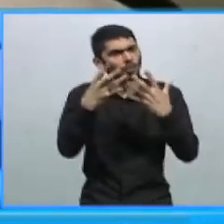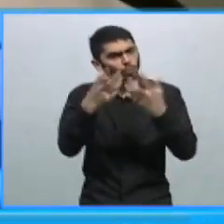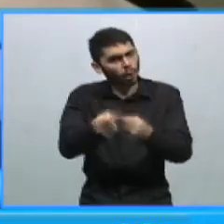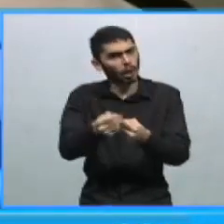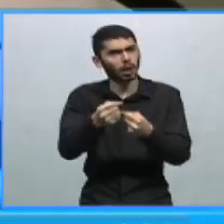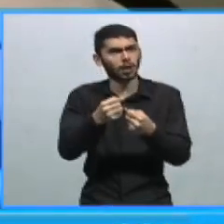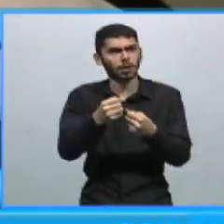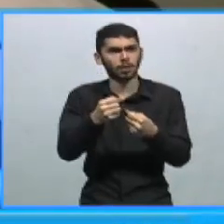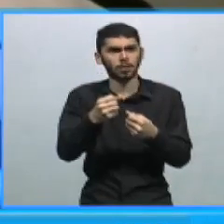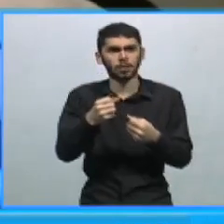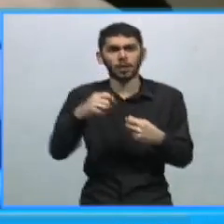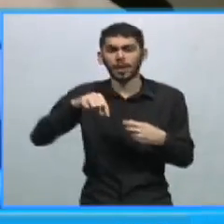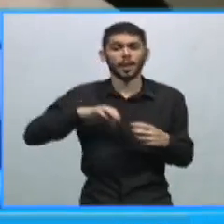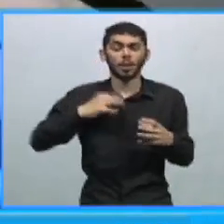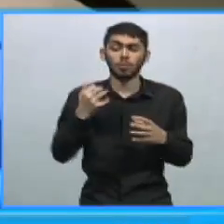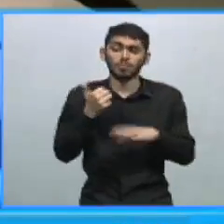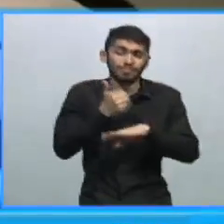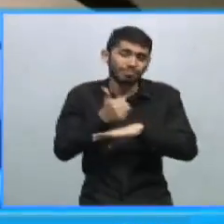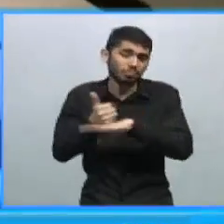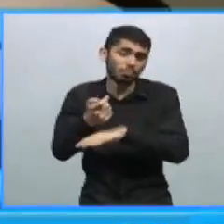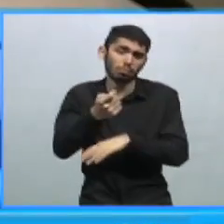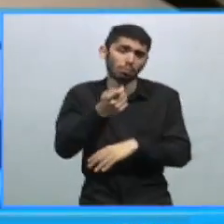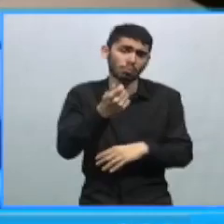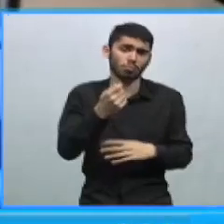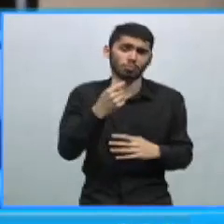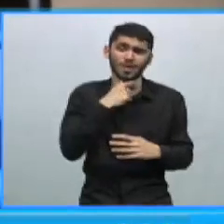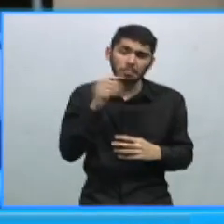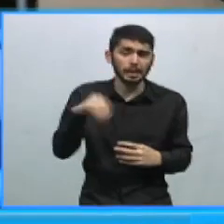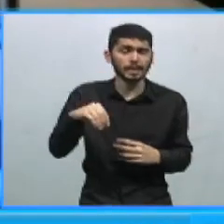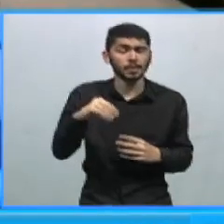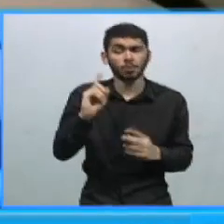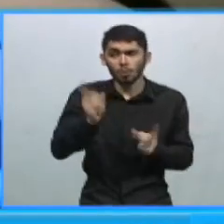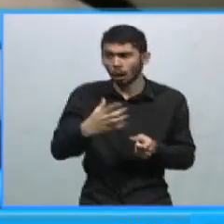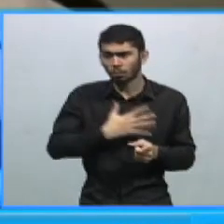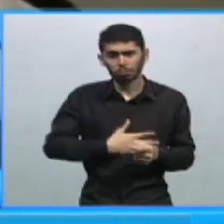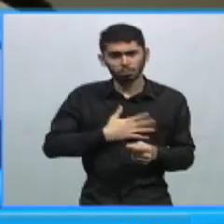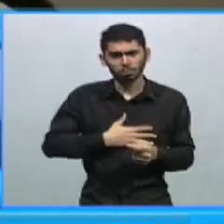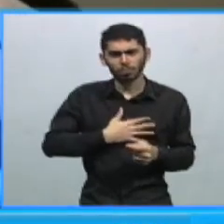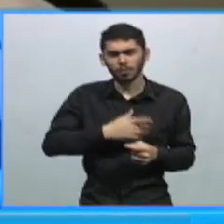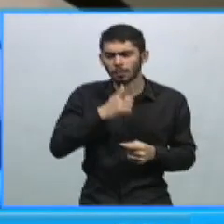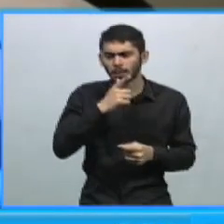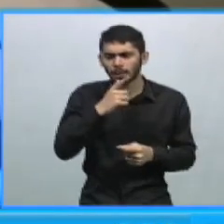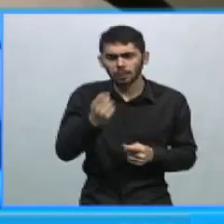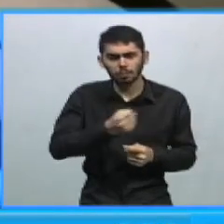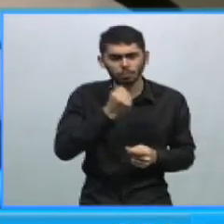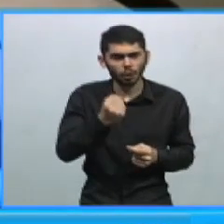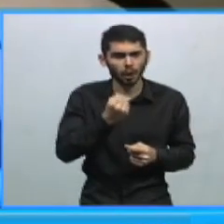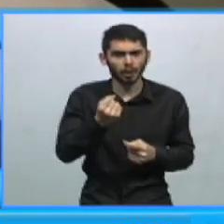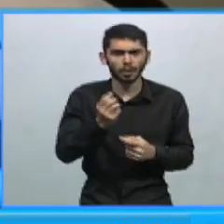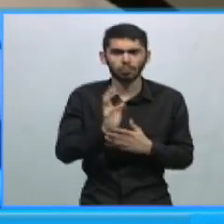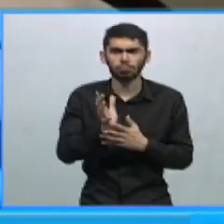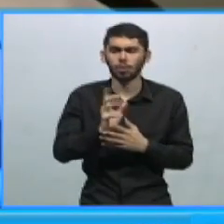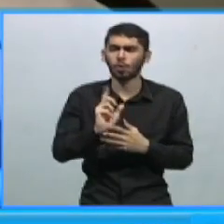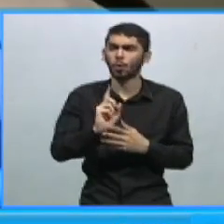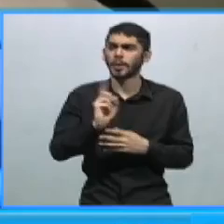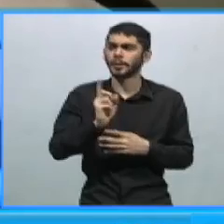muchísimo menos de lo que me hubiera gustado este año pero estoy contento porque creo que es importante también que sea algo que no esté asociado a nombres